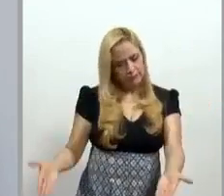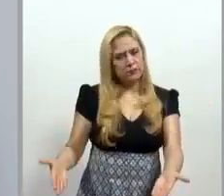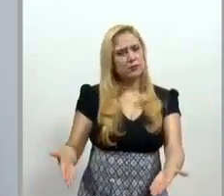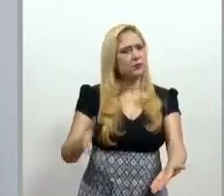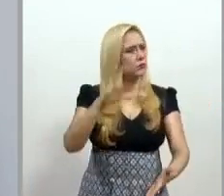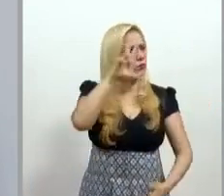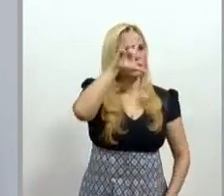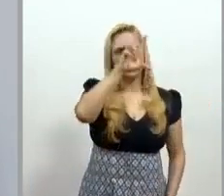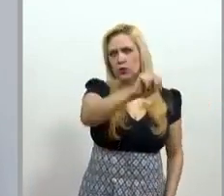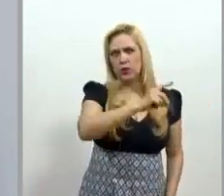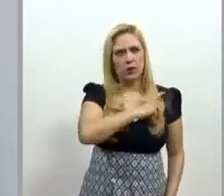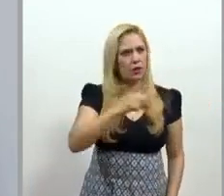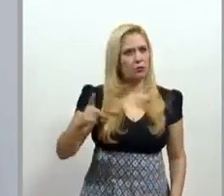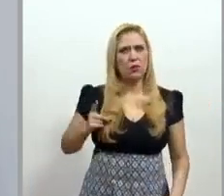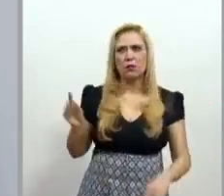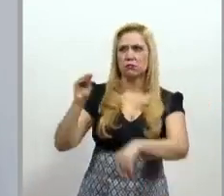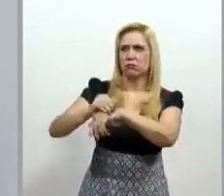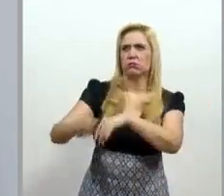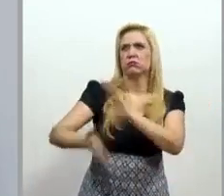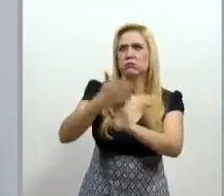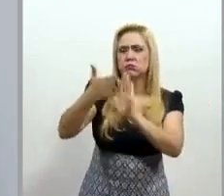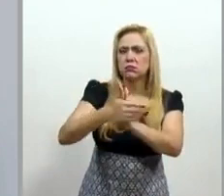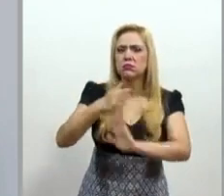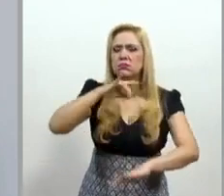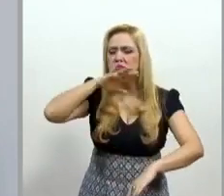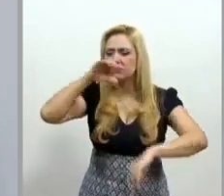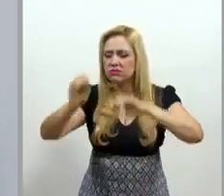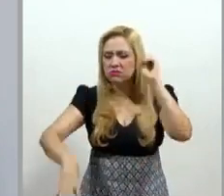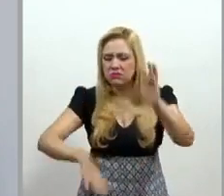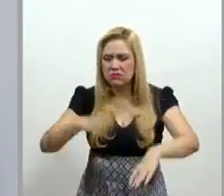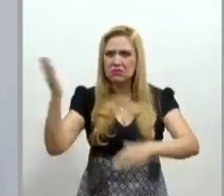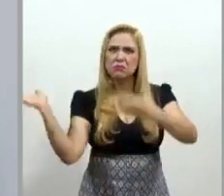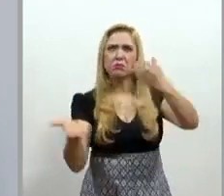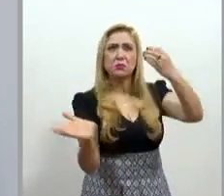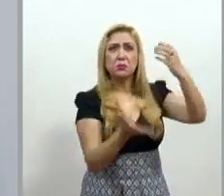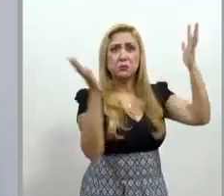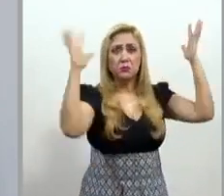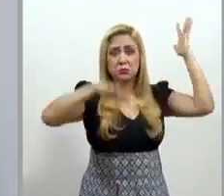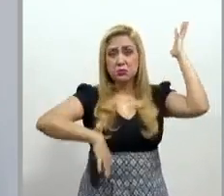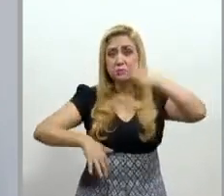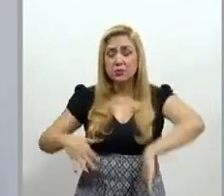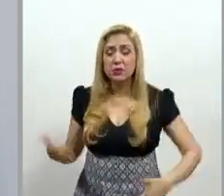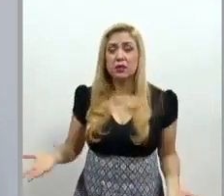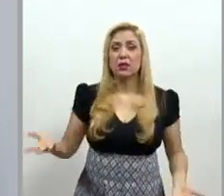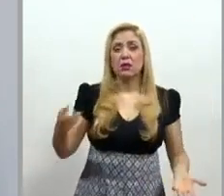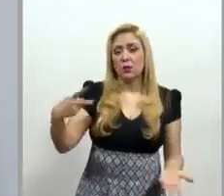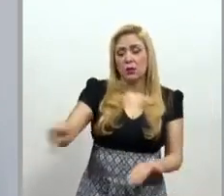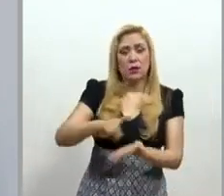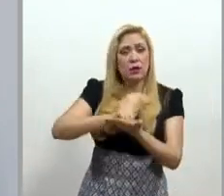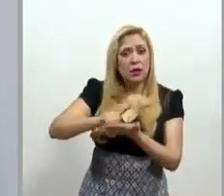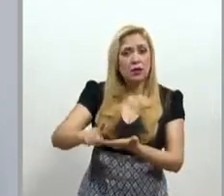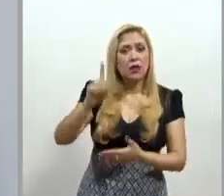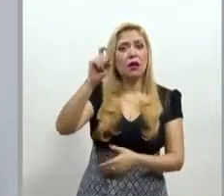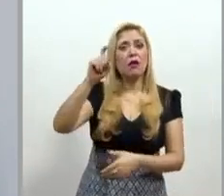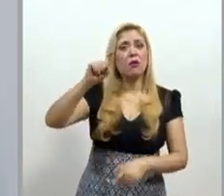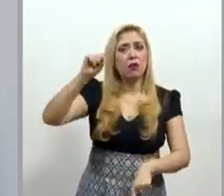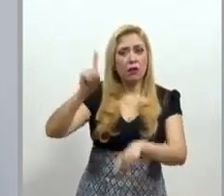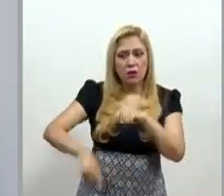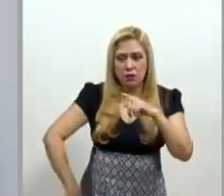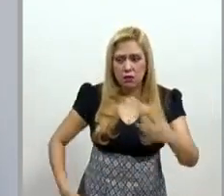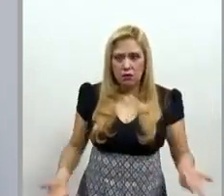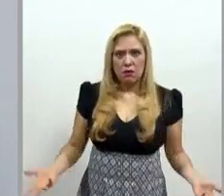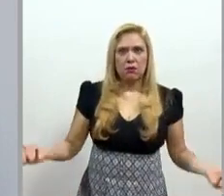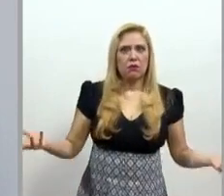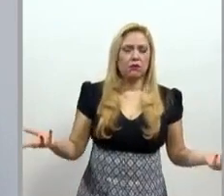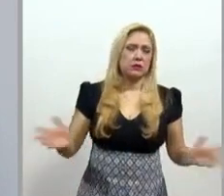proyectos que pueden ser contaminantes, vulneradores de derechos humanos o que tienen estándares o prácticas que van en contra